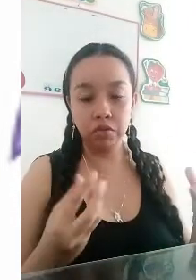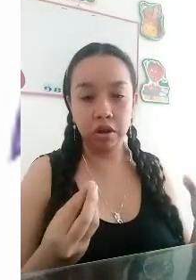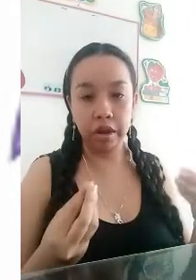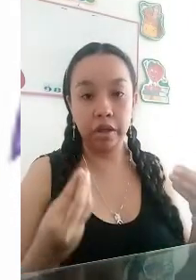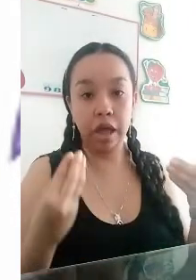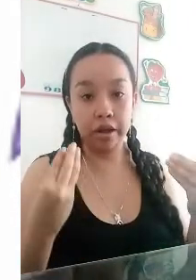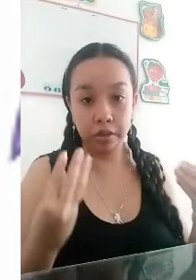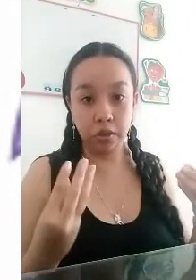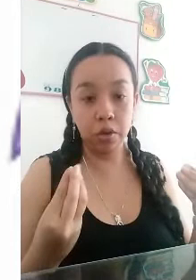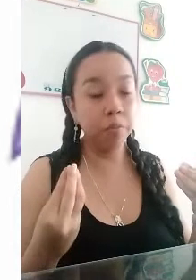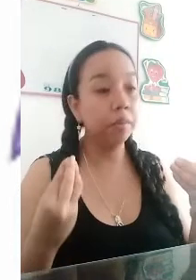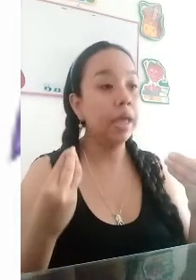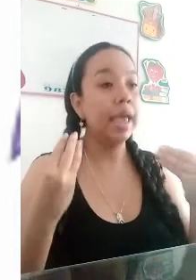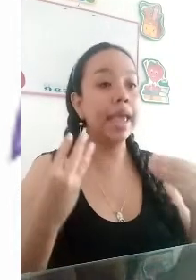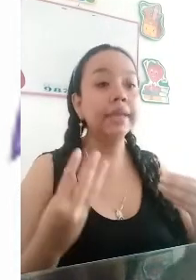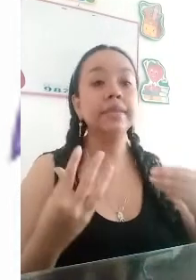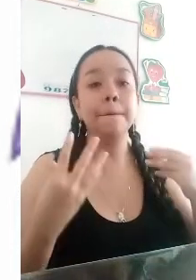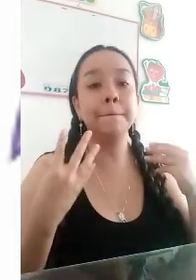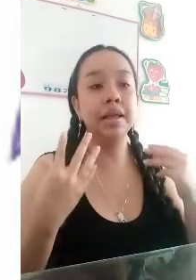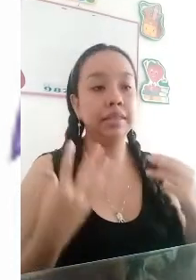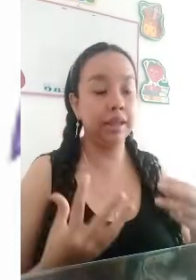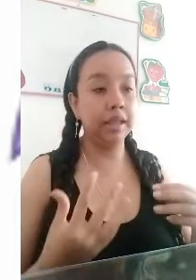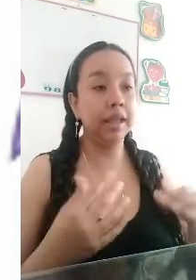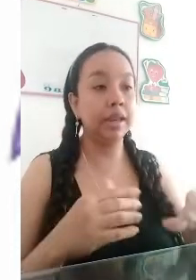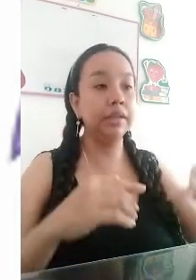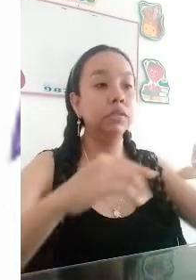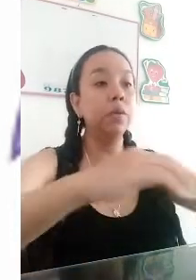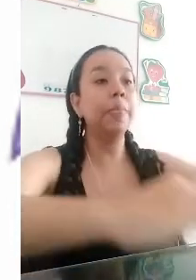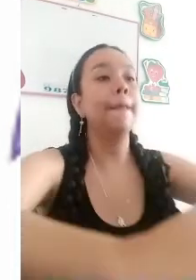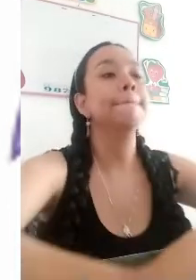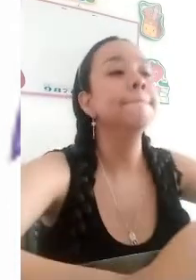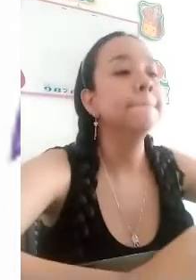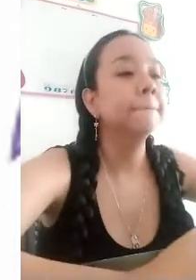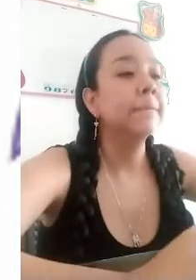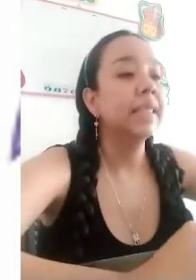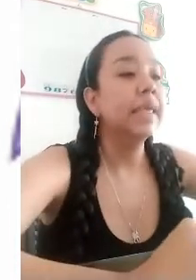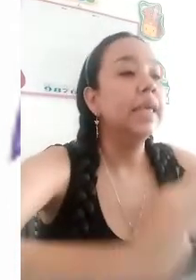tenemos a nuestro alrededor es materia. ¿Listo?